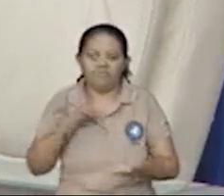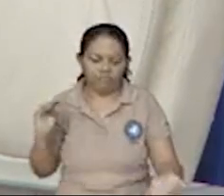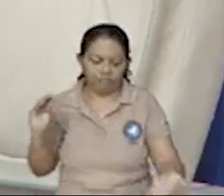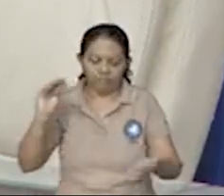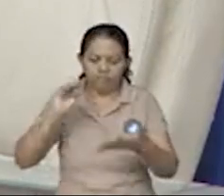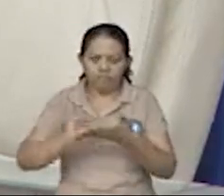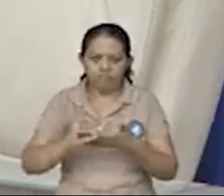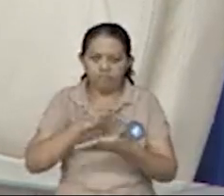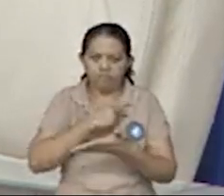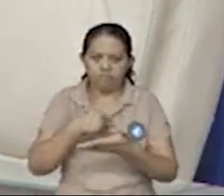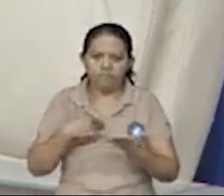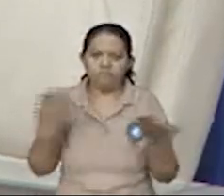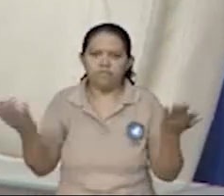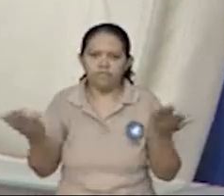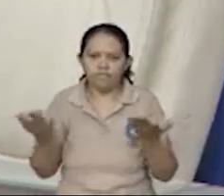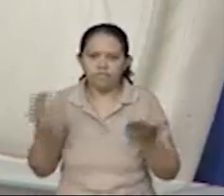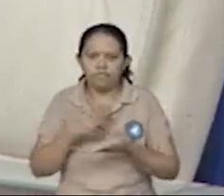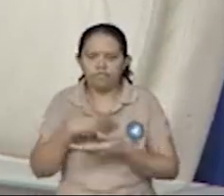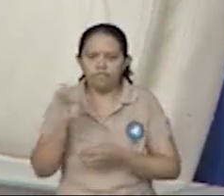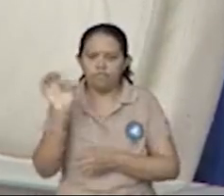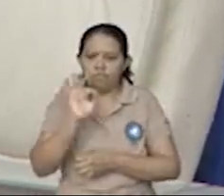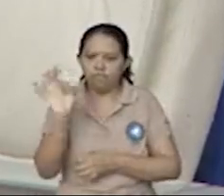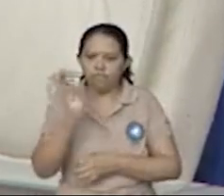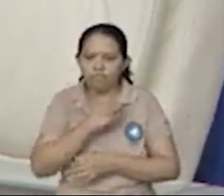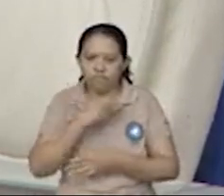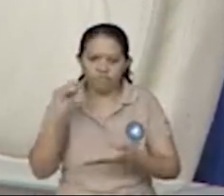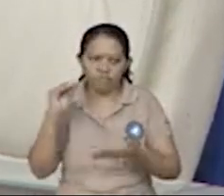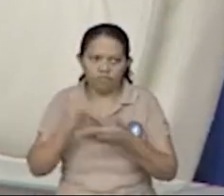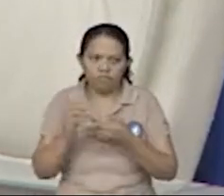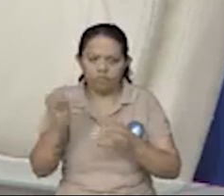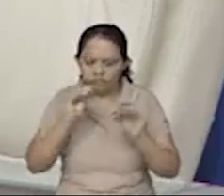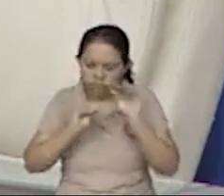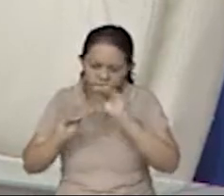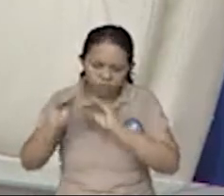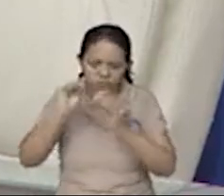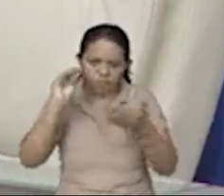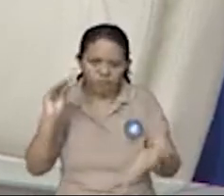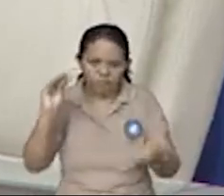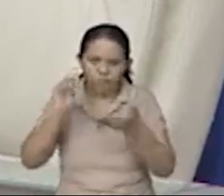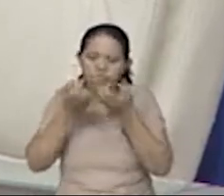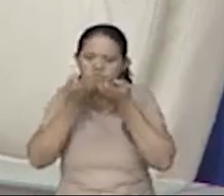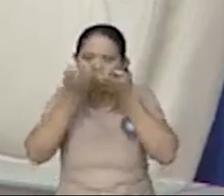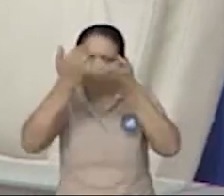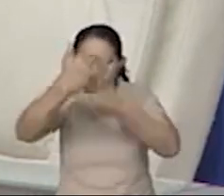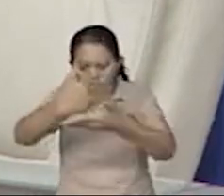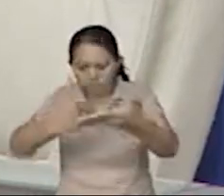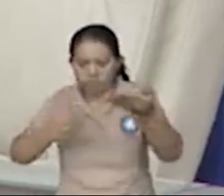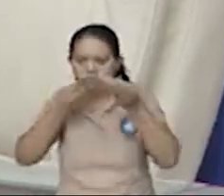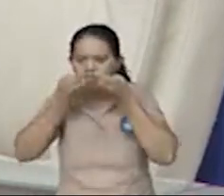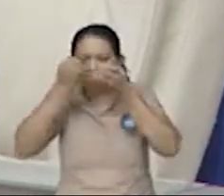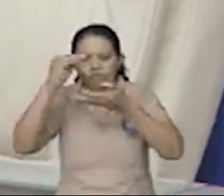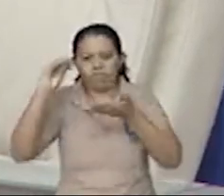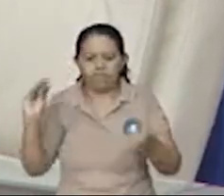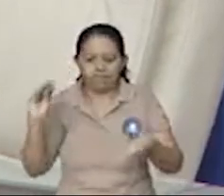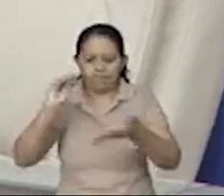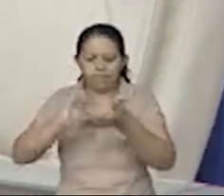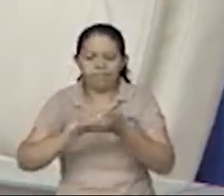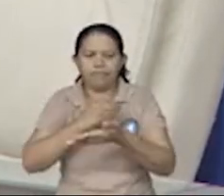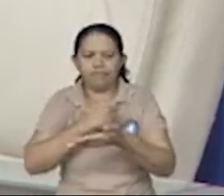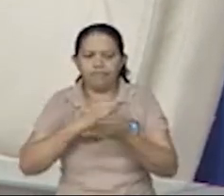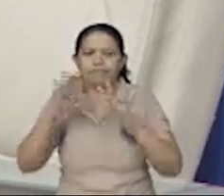quitarle esa atribución, que es el manejo del Sistema Nacional de Registro, el registro público, y